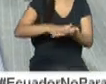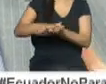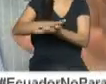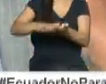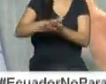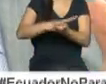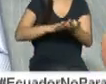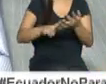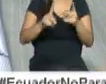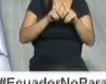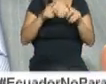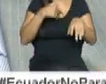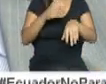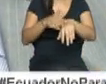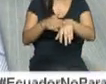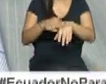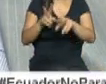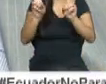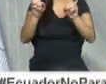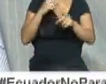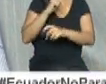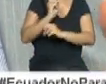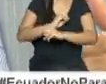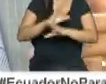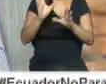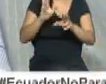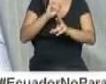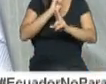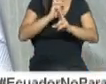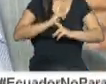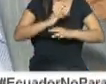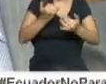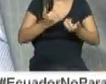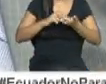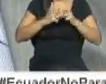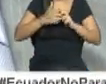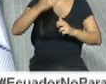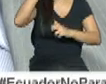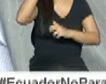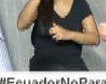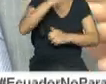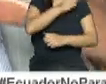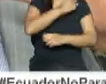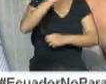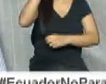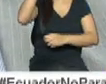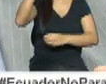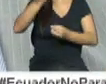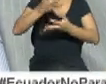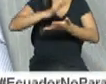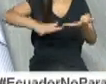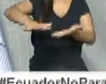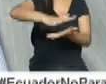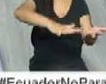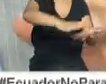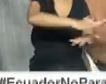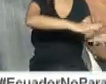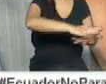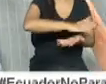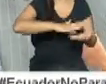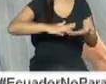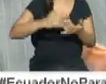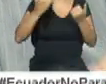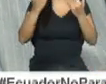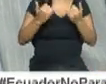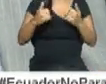tema, por eso es que tenemos el resultado que tenemos, ¿sí? Yo creo que ahora, en democracia, y la